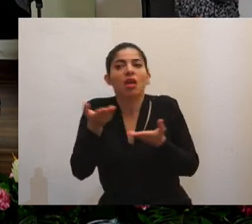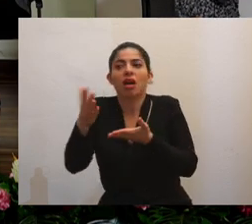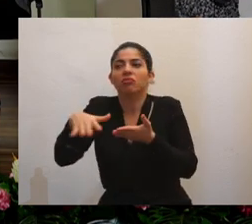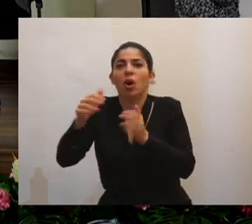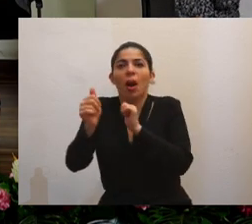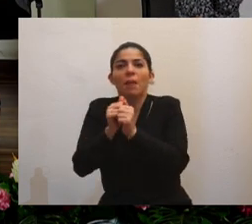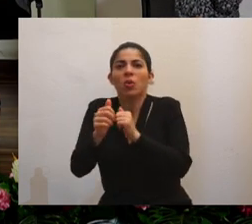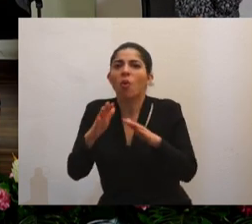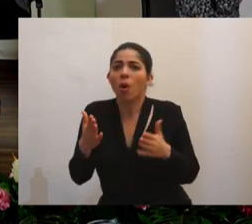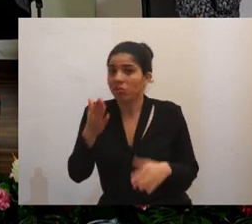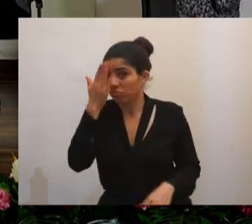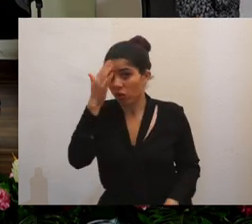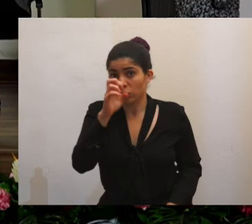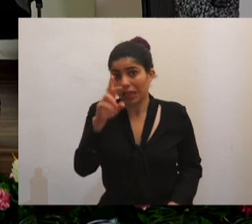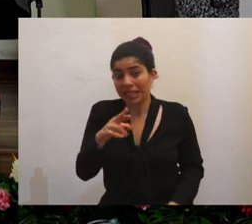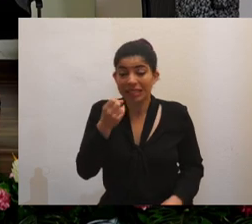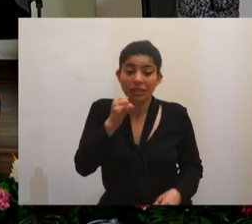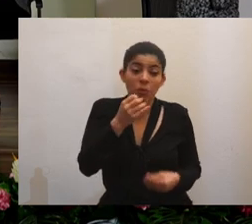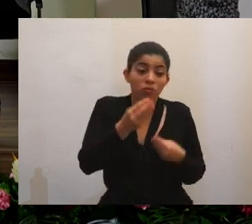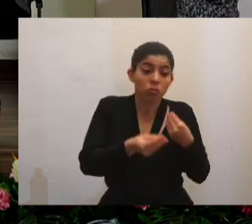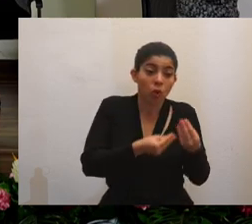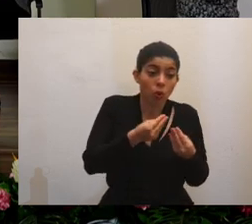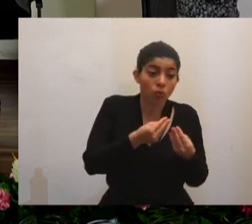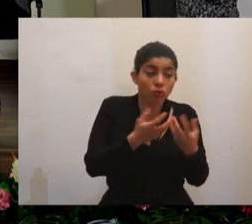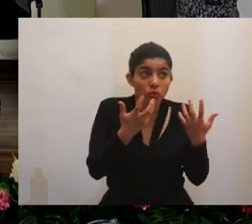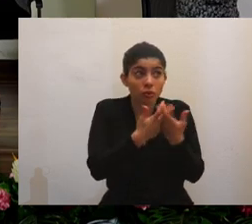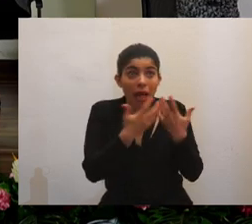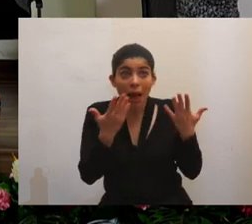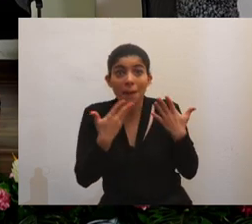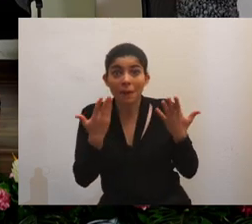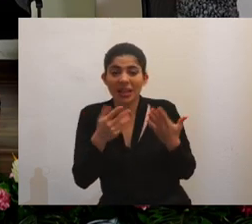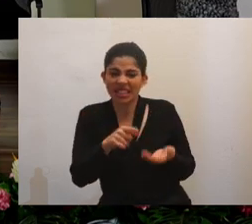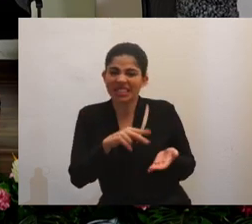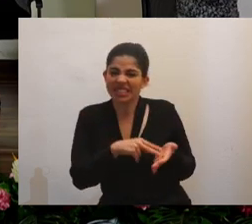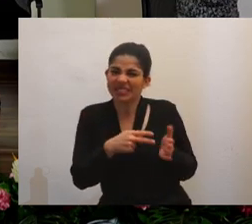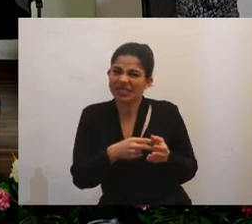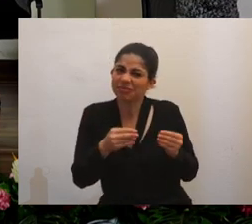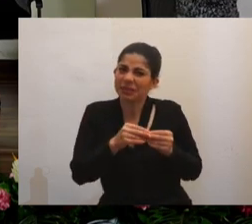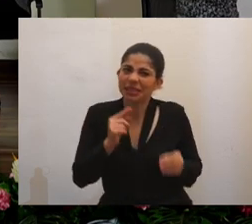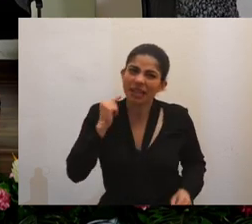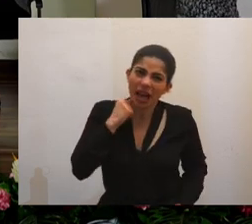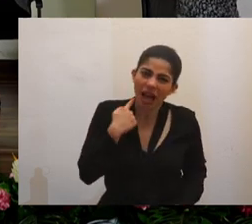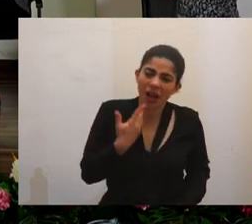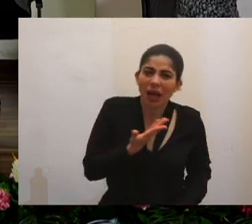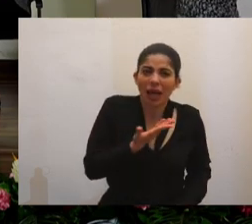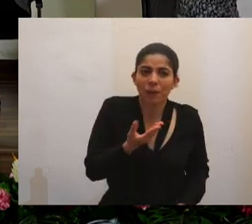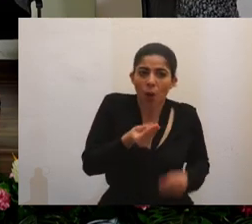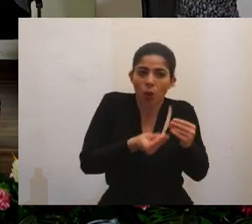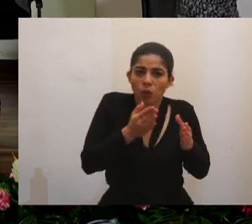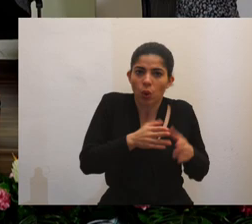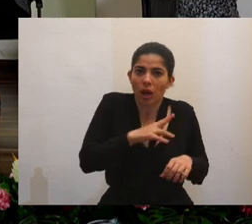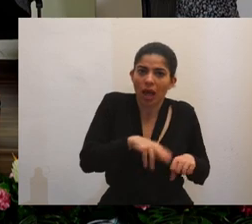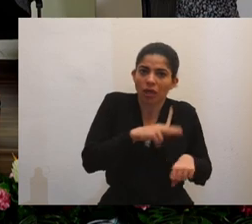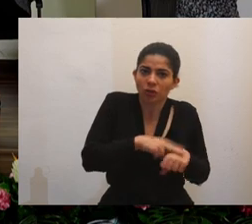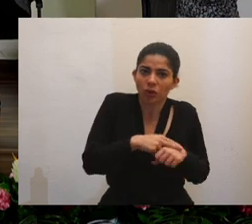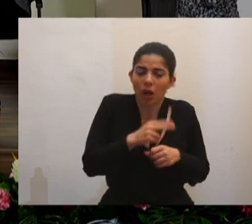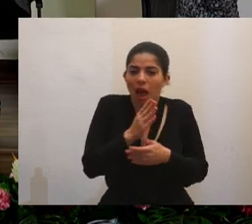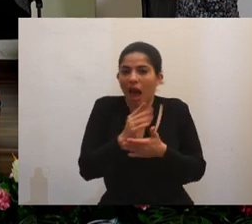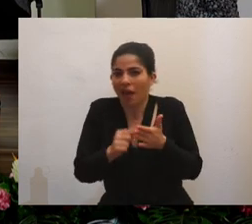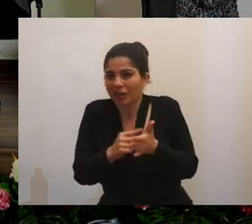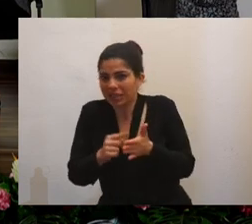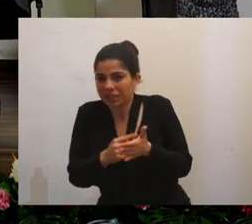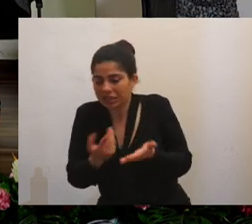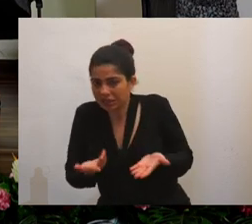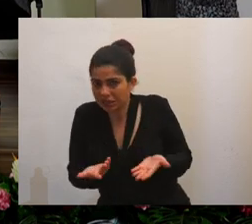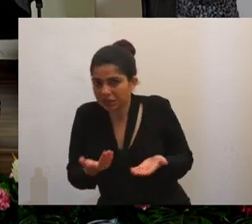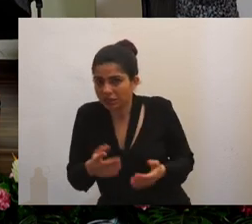es sabido que en Costa Rica producir de forma amigable con el ambiente puede resultar más costoso para el productor nacional en algunas ocasiones. Señora